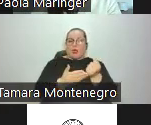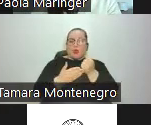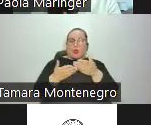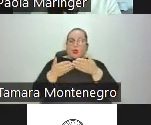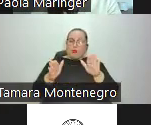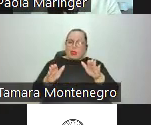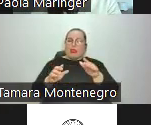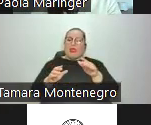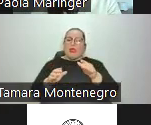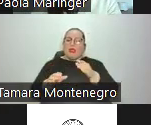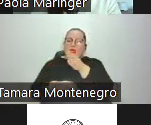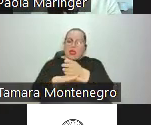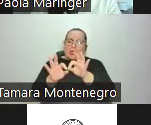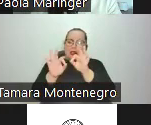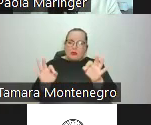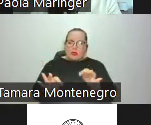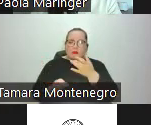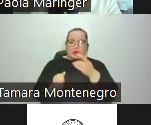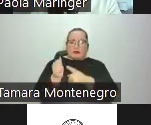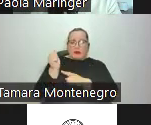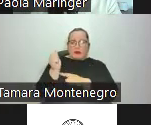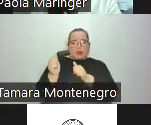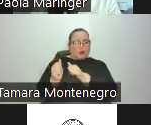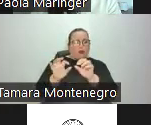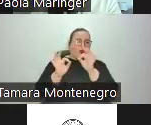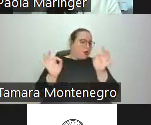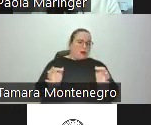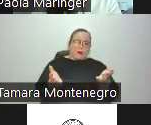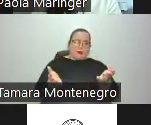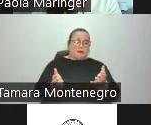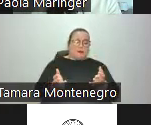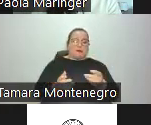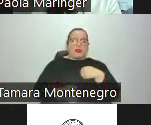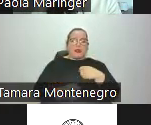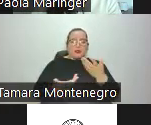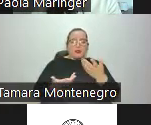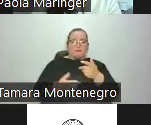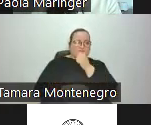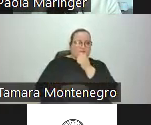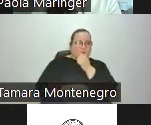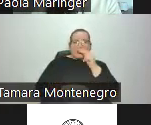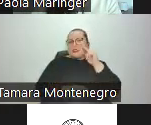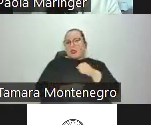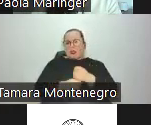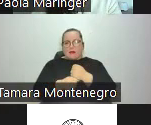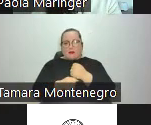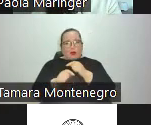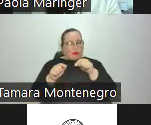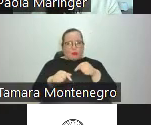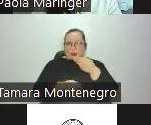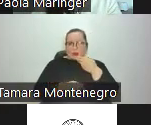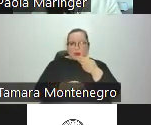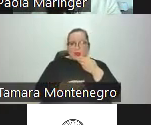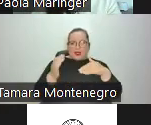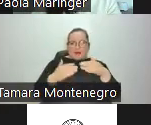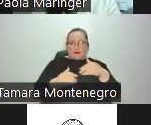que yo siempre he querido, porque mi familia es de educadores también. Pero también la incertidumbre de quedar sin trabajo, hoy día también a uno